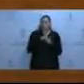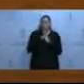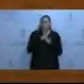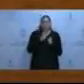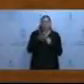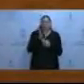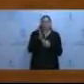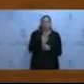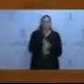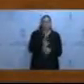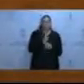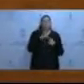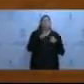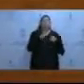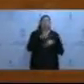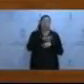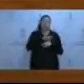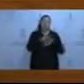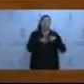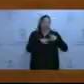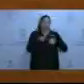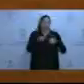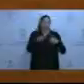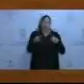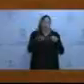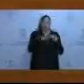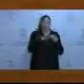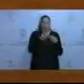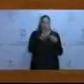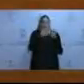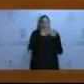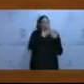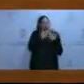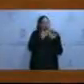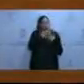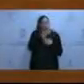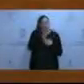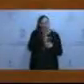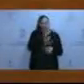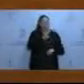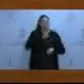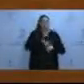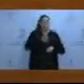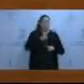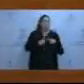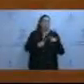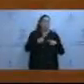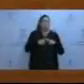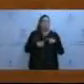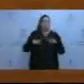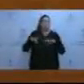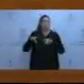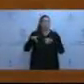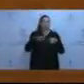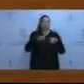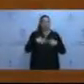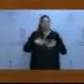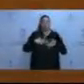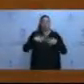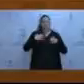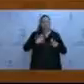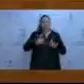de medicina de familia y comunitaria, se presentaba un estudio que concluía que el tiempo medio por paciente en el territorio InSalud en Gijón era